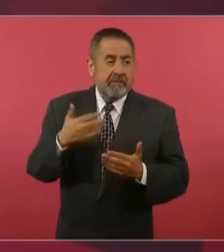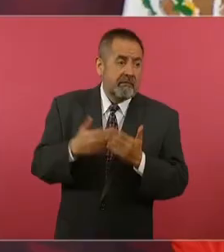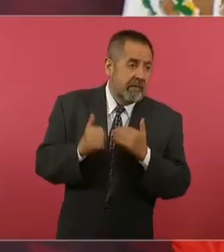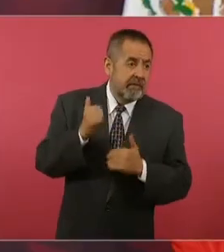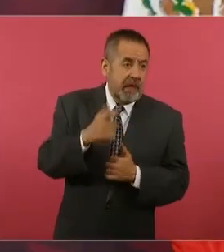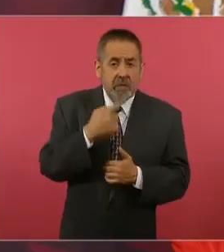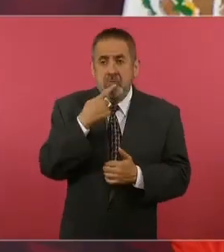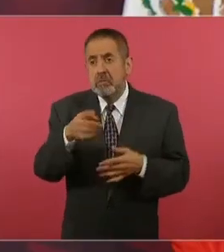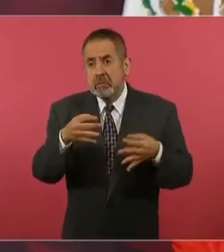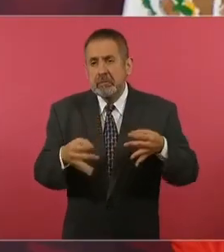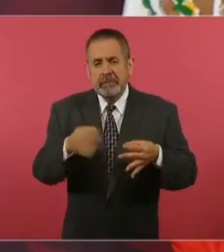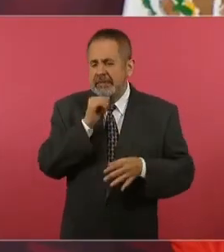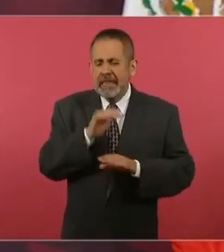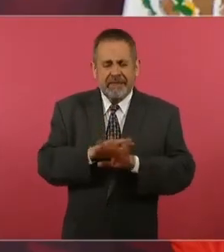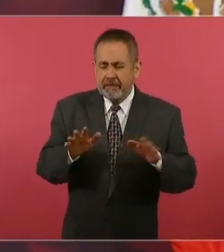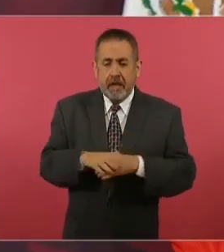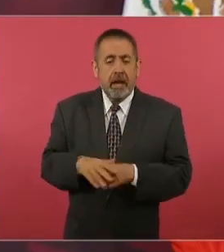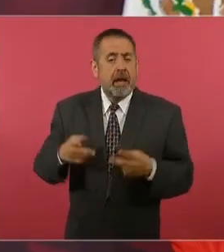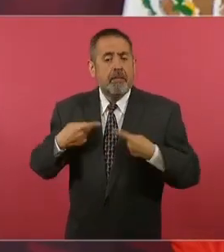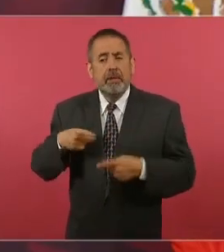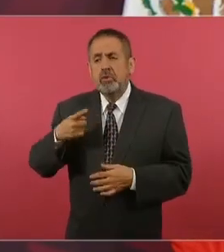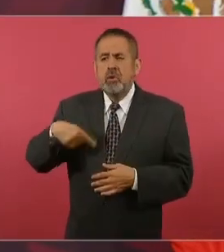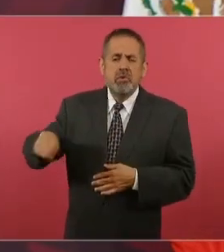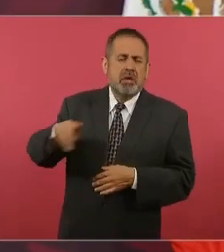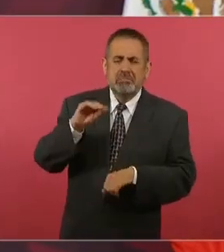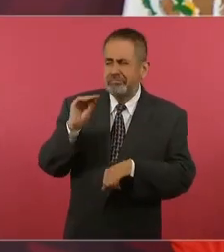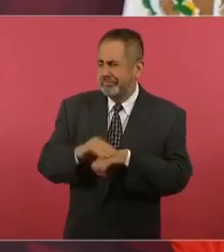pendientes. La gente se ha portado